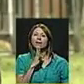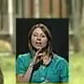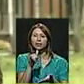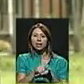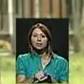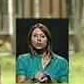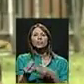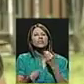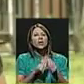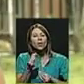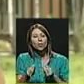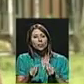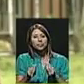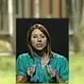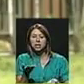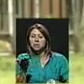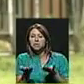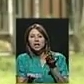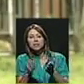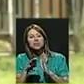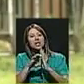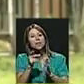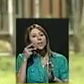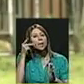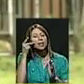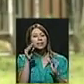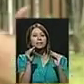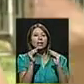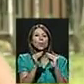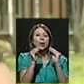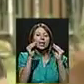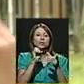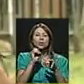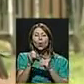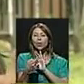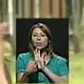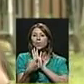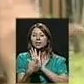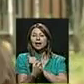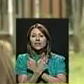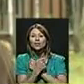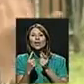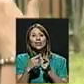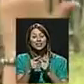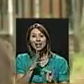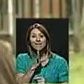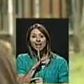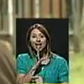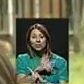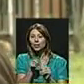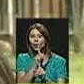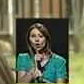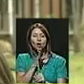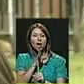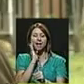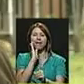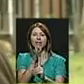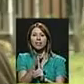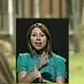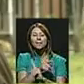hablan? Hablan cuando tal vez se dan un beso, se muestran afecto, entonces le están hablando a su hijo, no directamente porque el hijo lo está